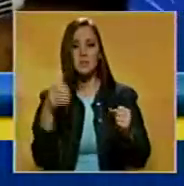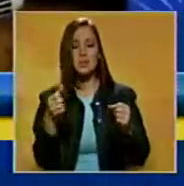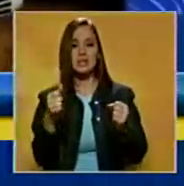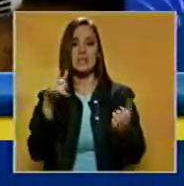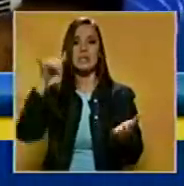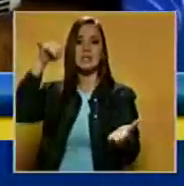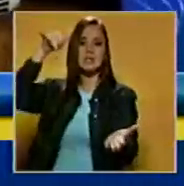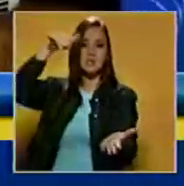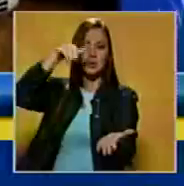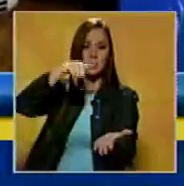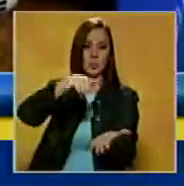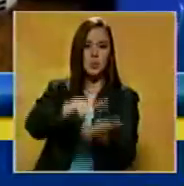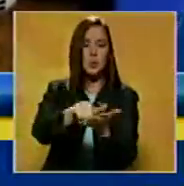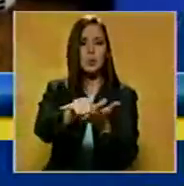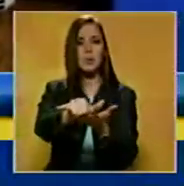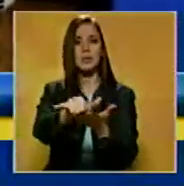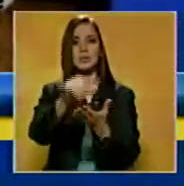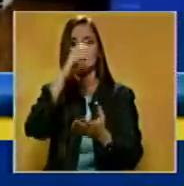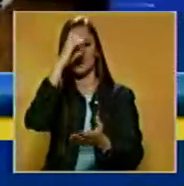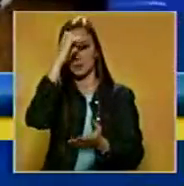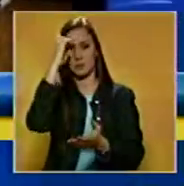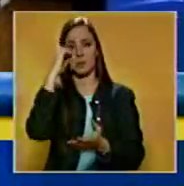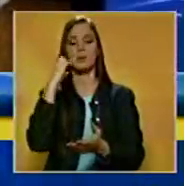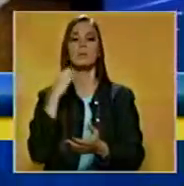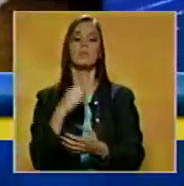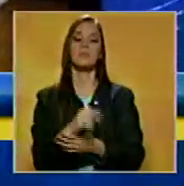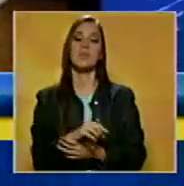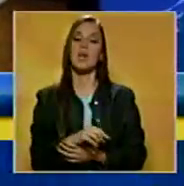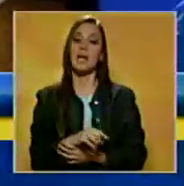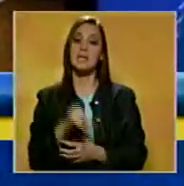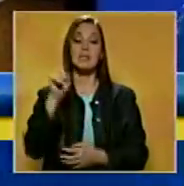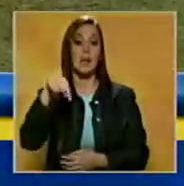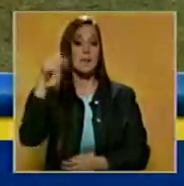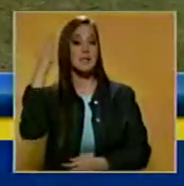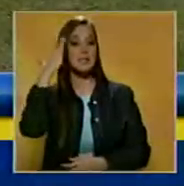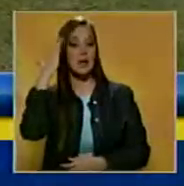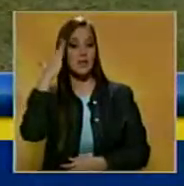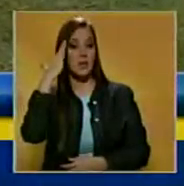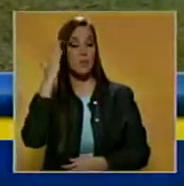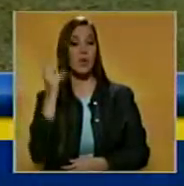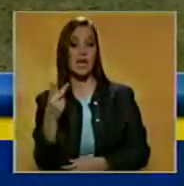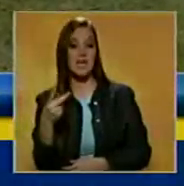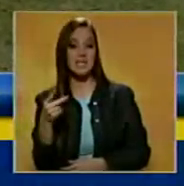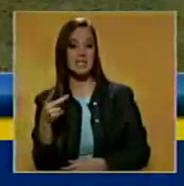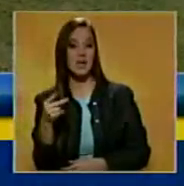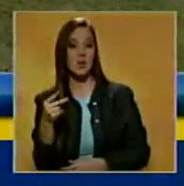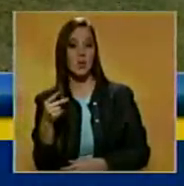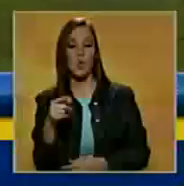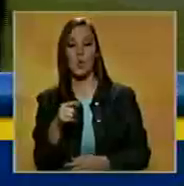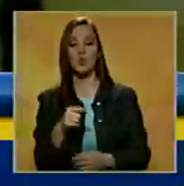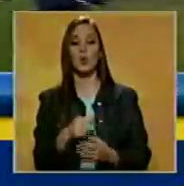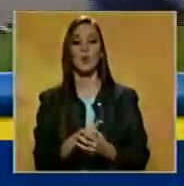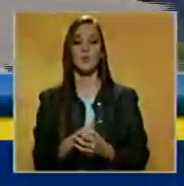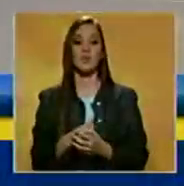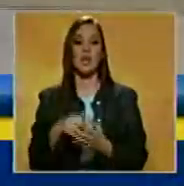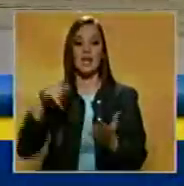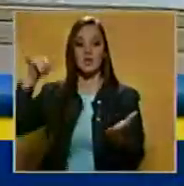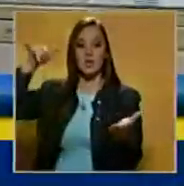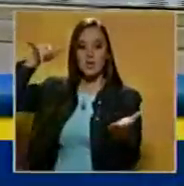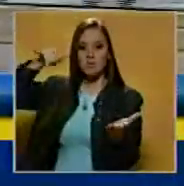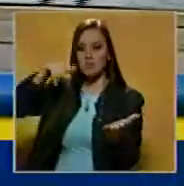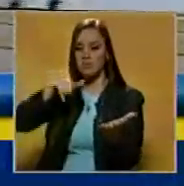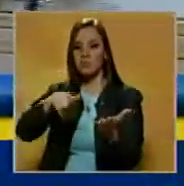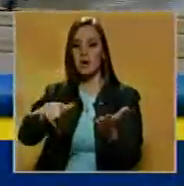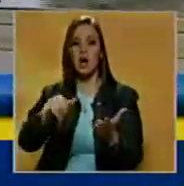intentos para poder aterrizar el aparato. Extraoficialmente conocimos que en el segundo acercamiento los